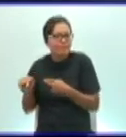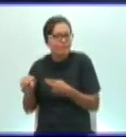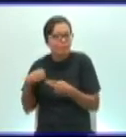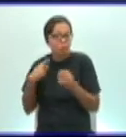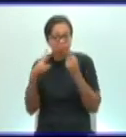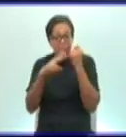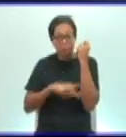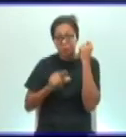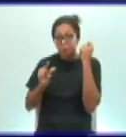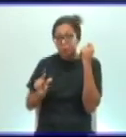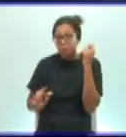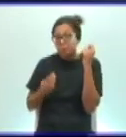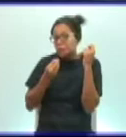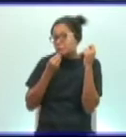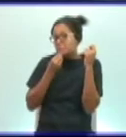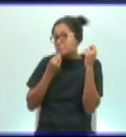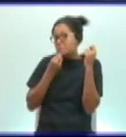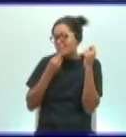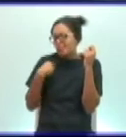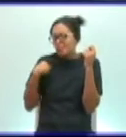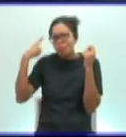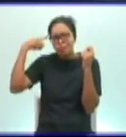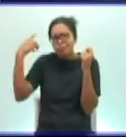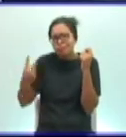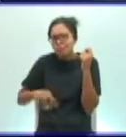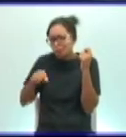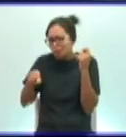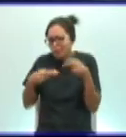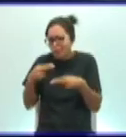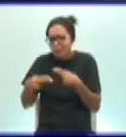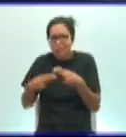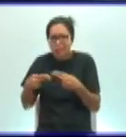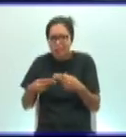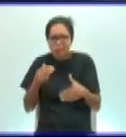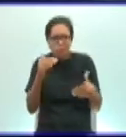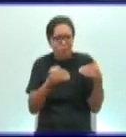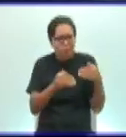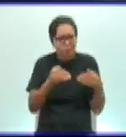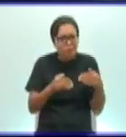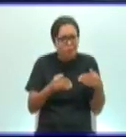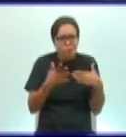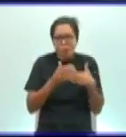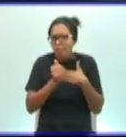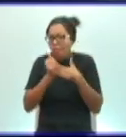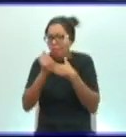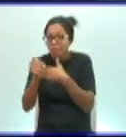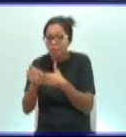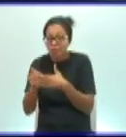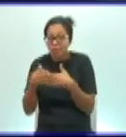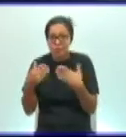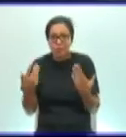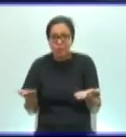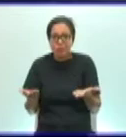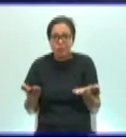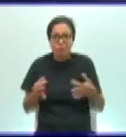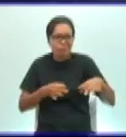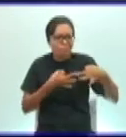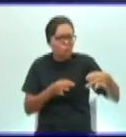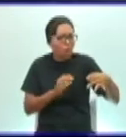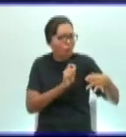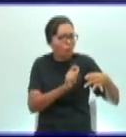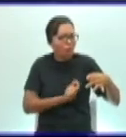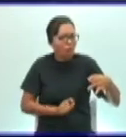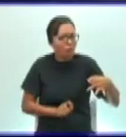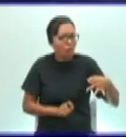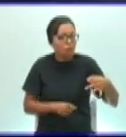en base sus hechos históricos, qué hizo, dónde participó, qué dirigió, qué documentos escribió, porque si no me